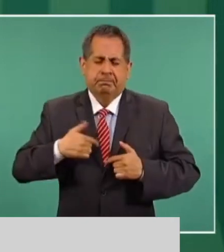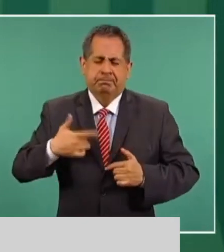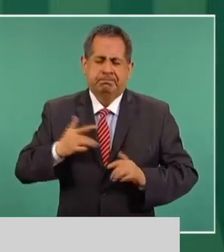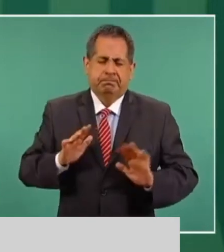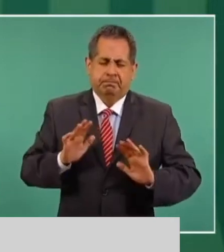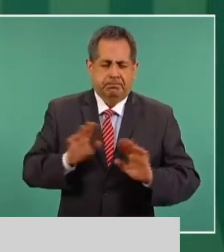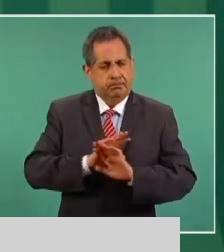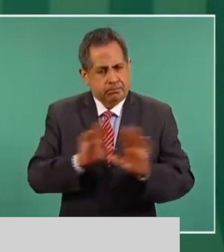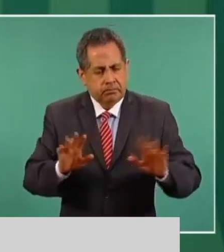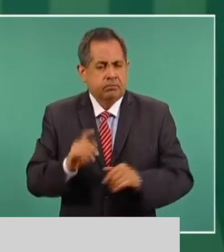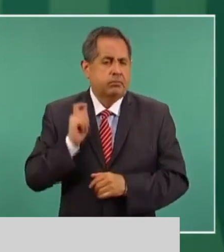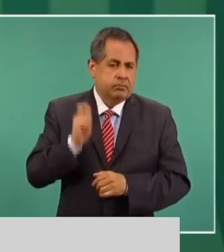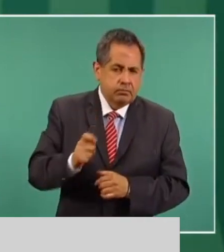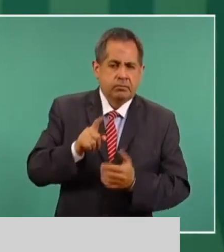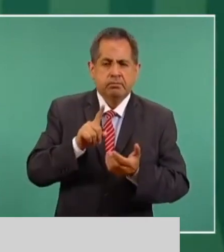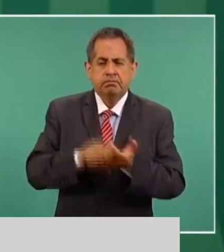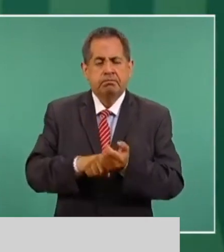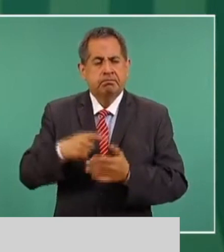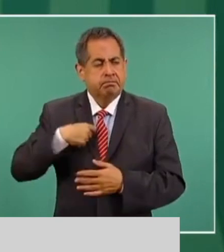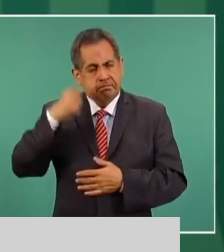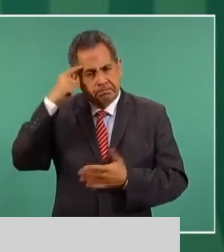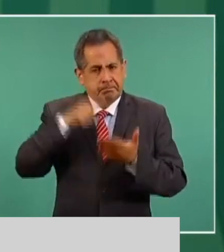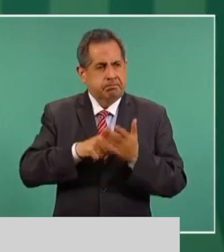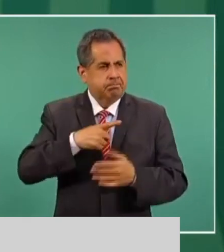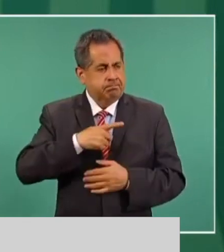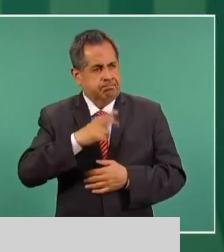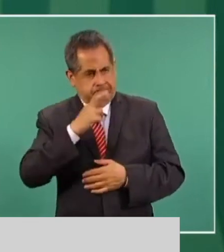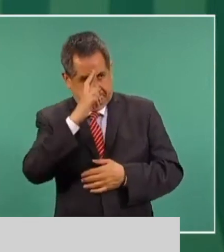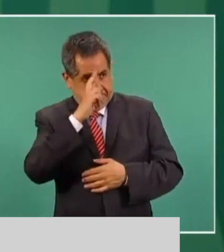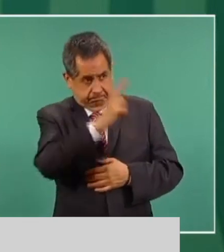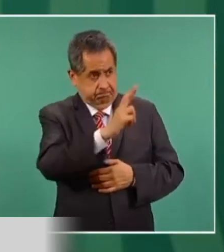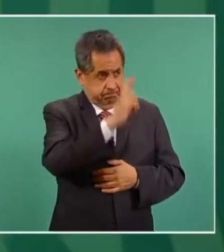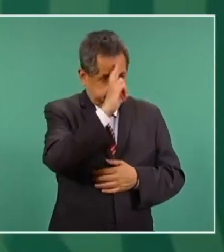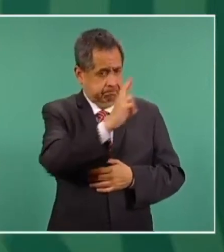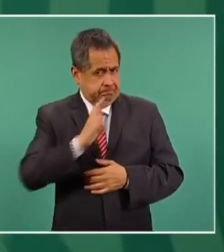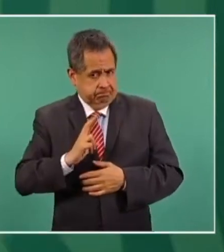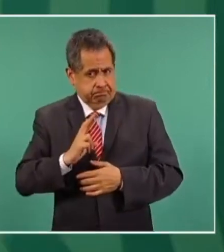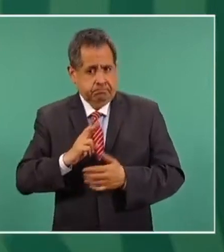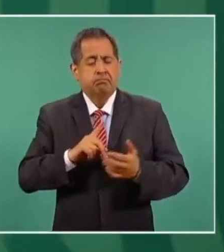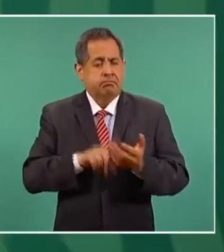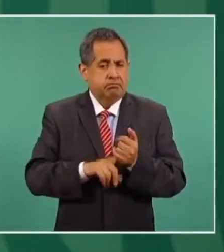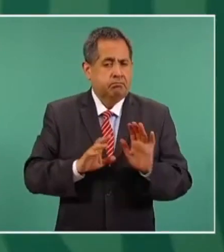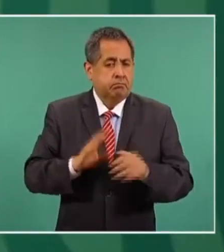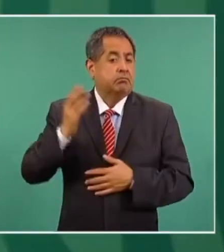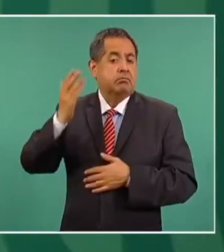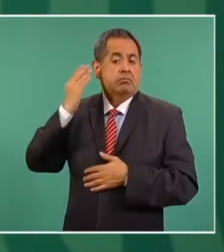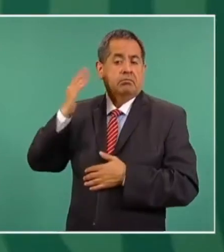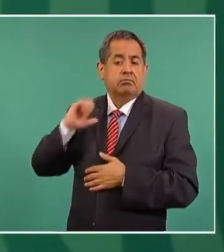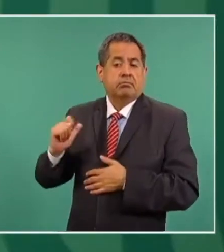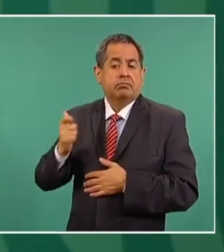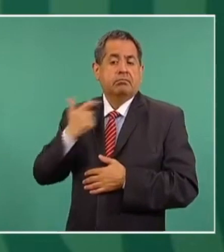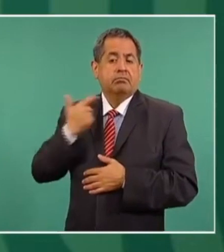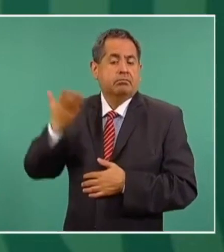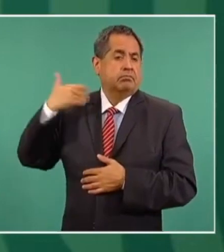etapa se inicia de respeto mutuo y esperanza compartida tras 4 años de fricciones y acercamientos con el gobierno del